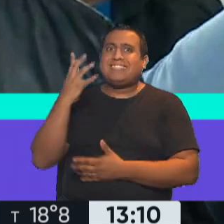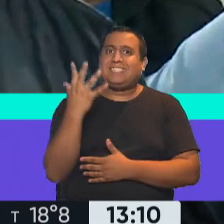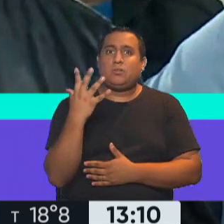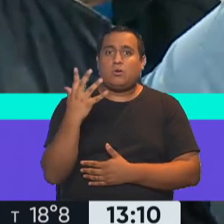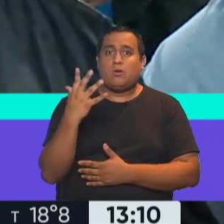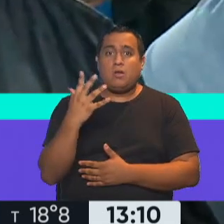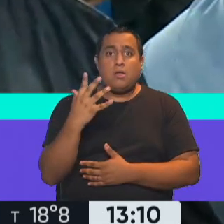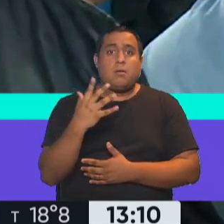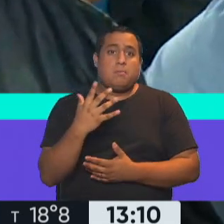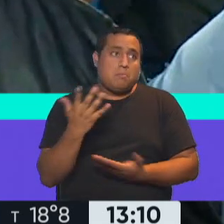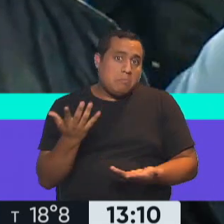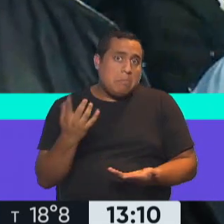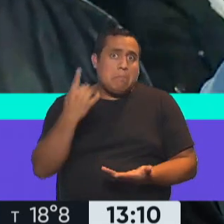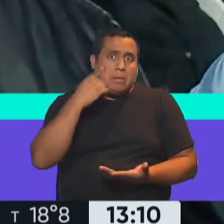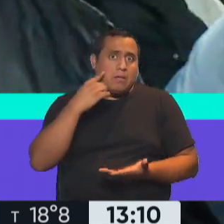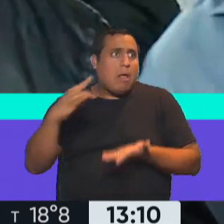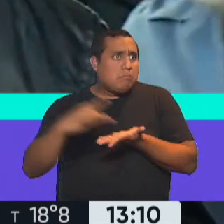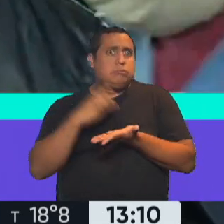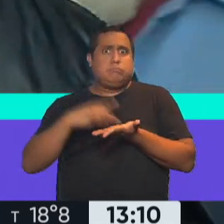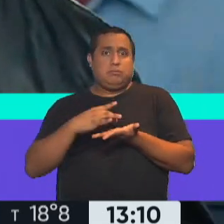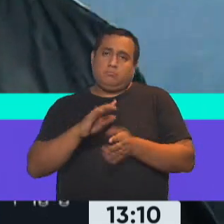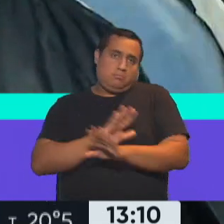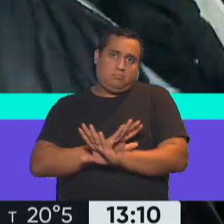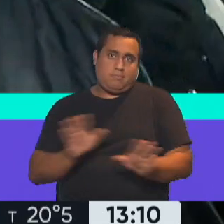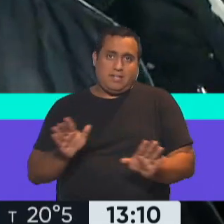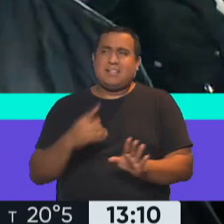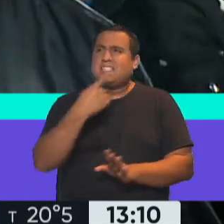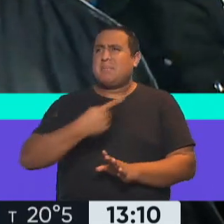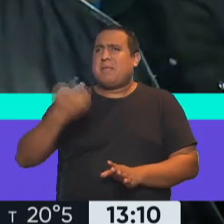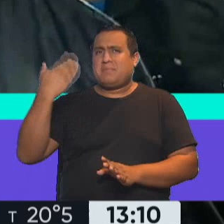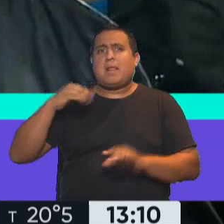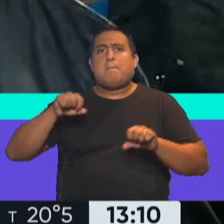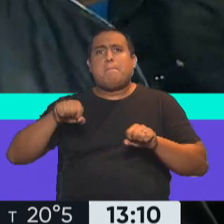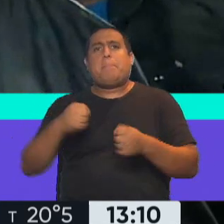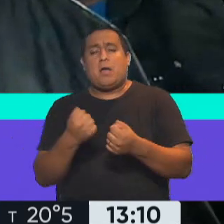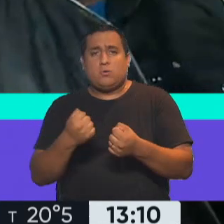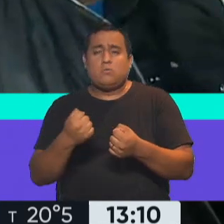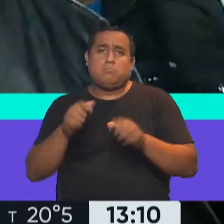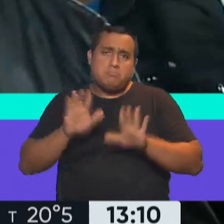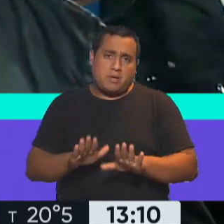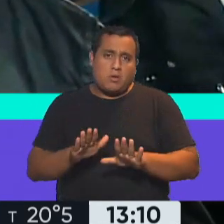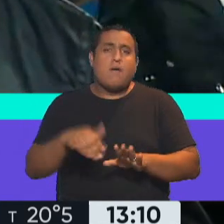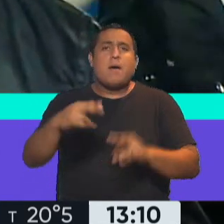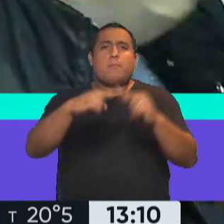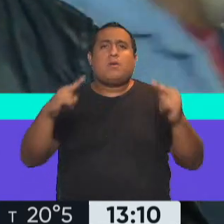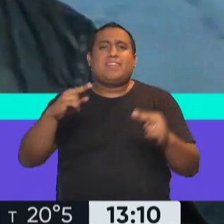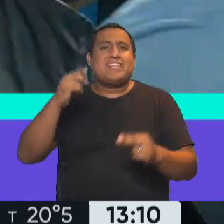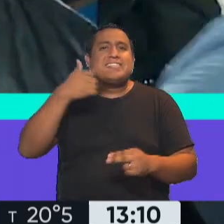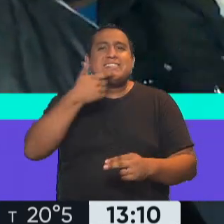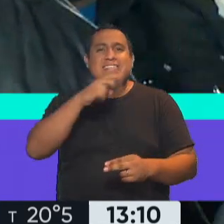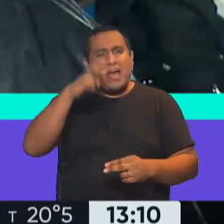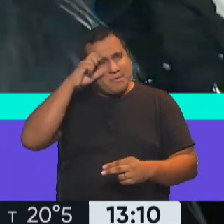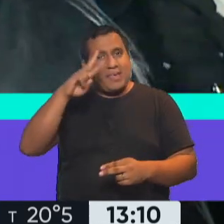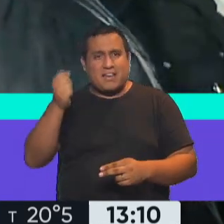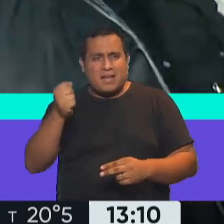Entendemos que no nos tienen que despedir más. Hicimos un paro la otra semana. Ahora nos vamos a juntar en Puente Saavedra las dos cabeceras, tanto Barracas